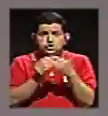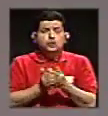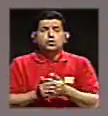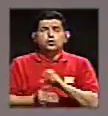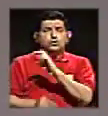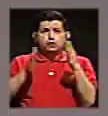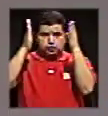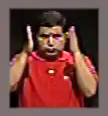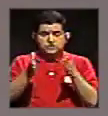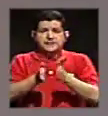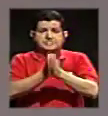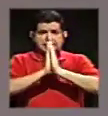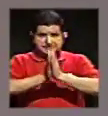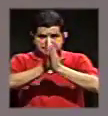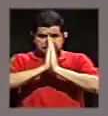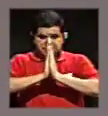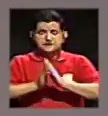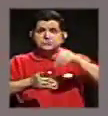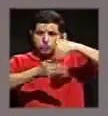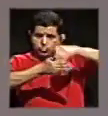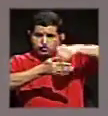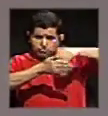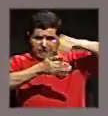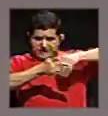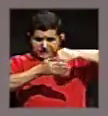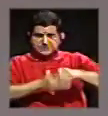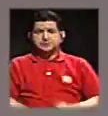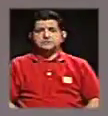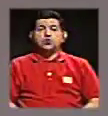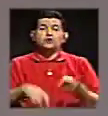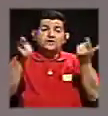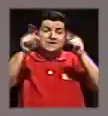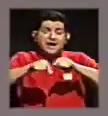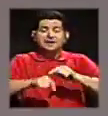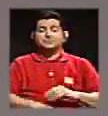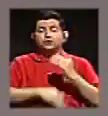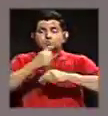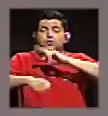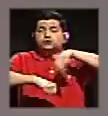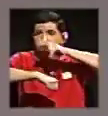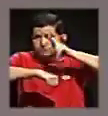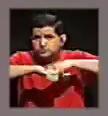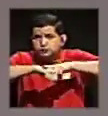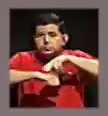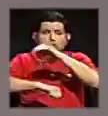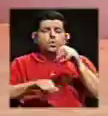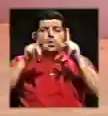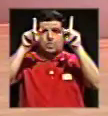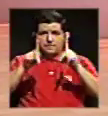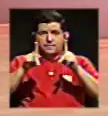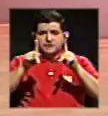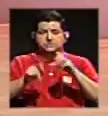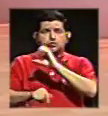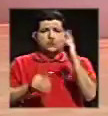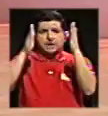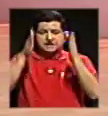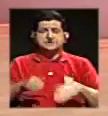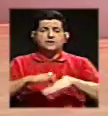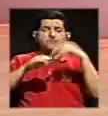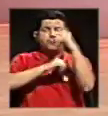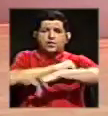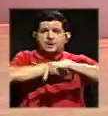costarricenses que han solicitado esa inscripción aquellos casos de naturalizados o costarricenses en el extranjero